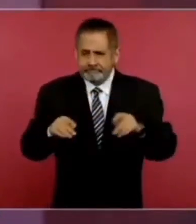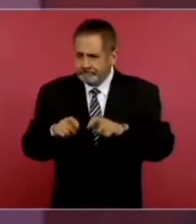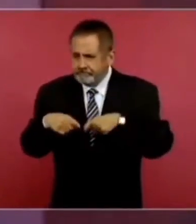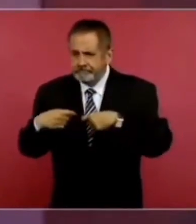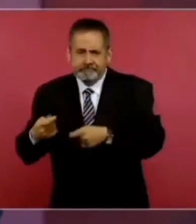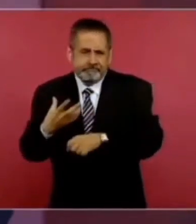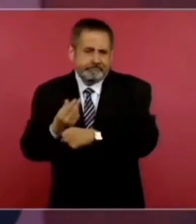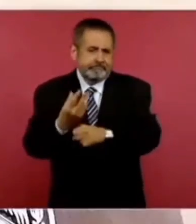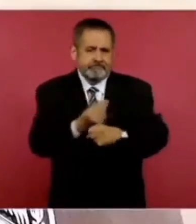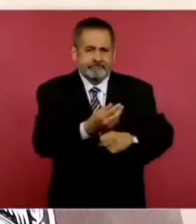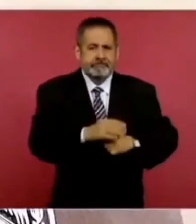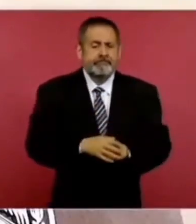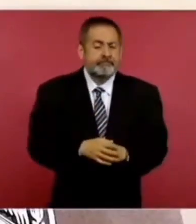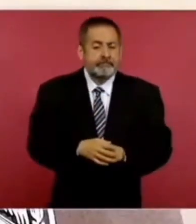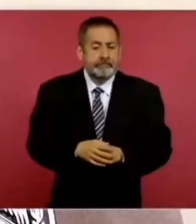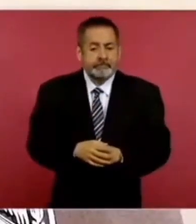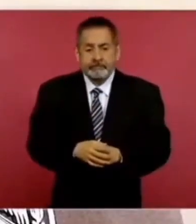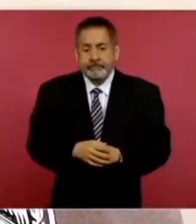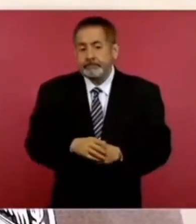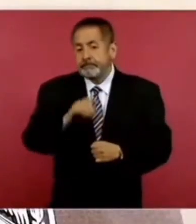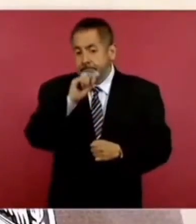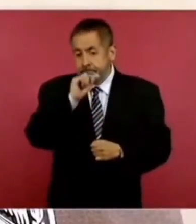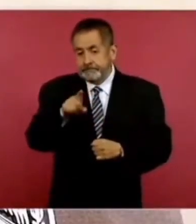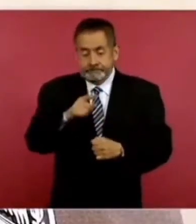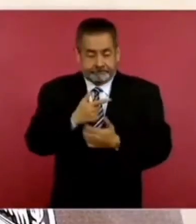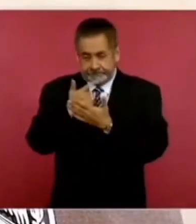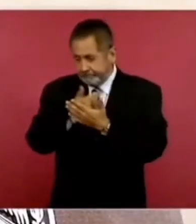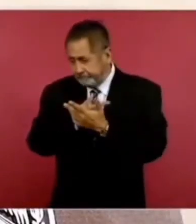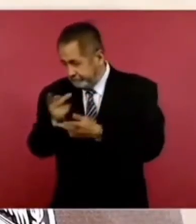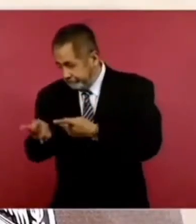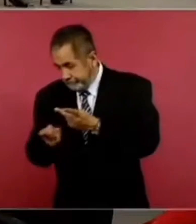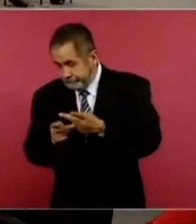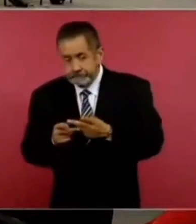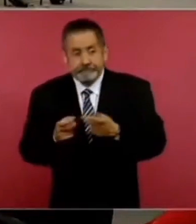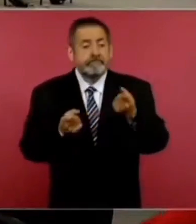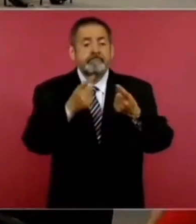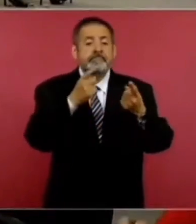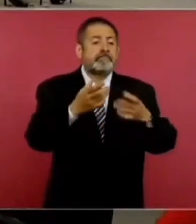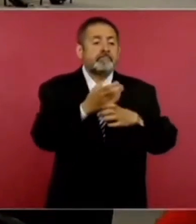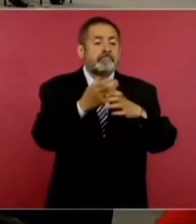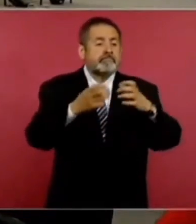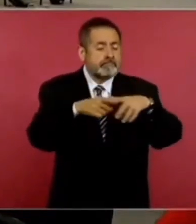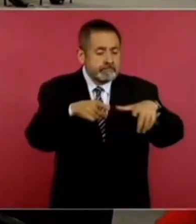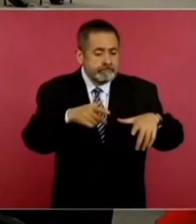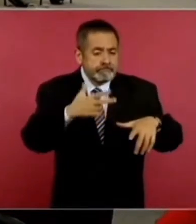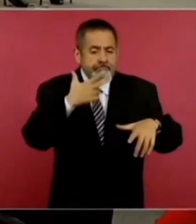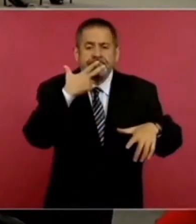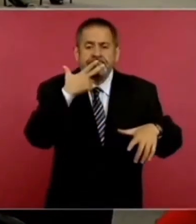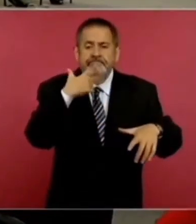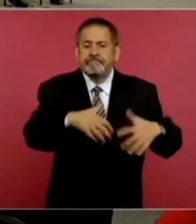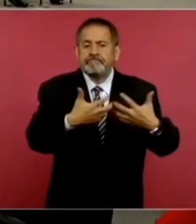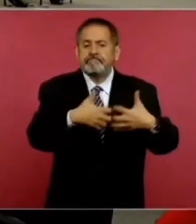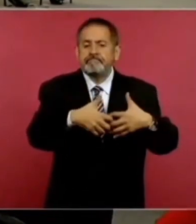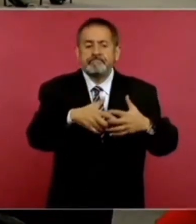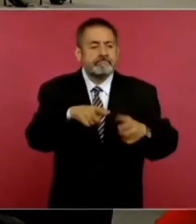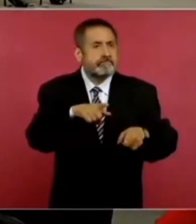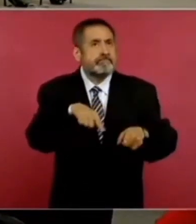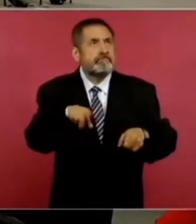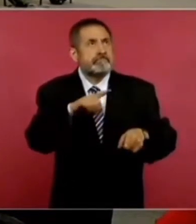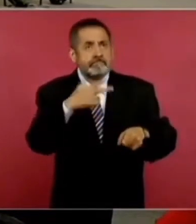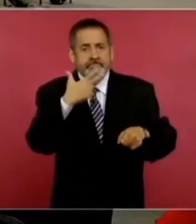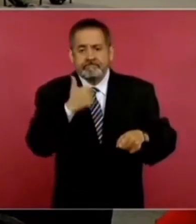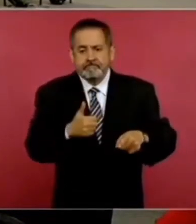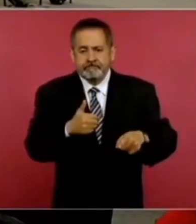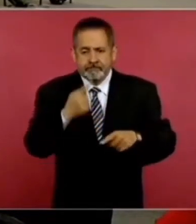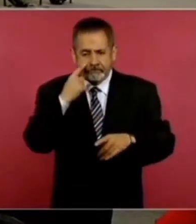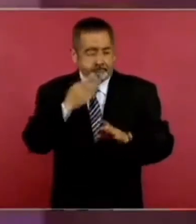de eso, el levantamiento nos permitió identificar equipos que no estaban funcionando. Había una operación en los